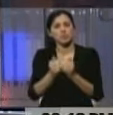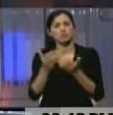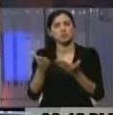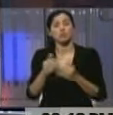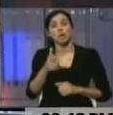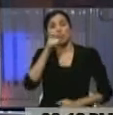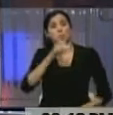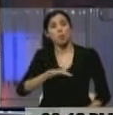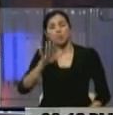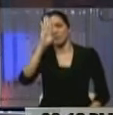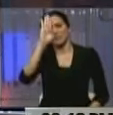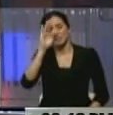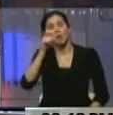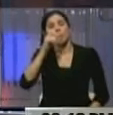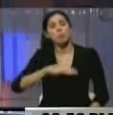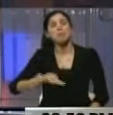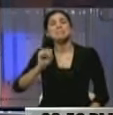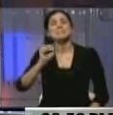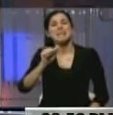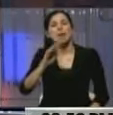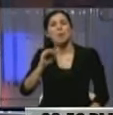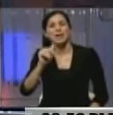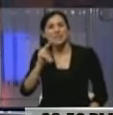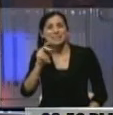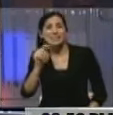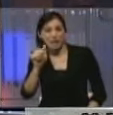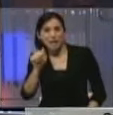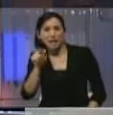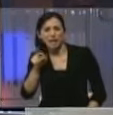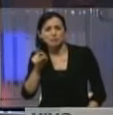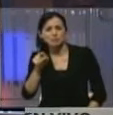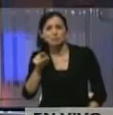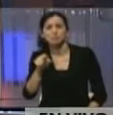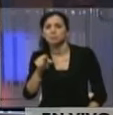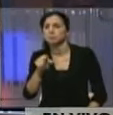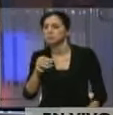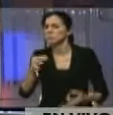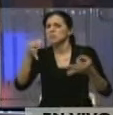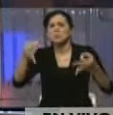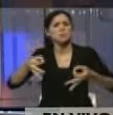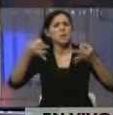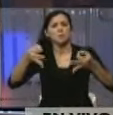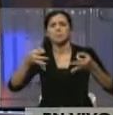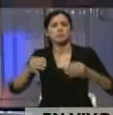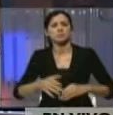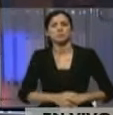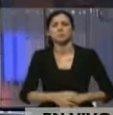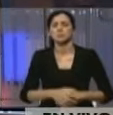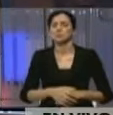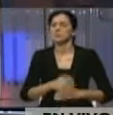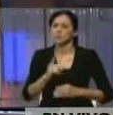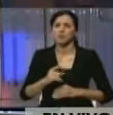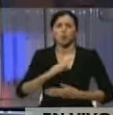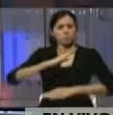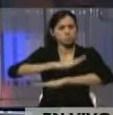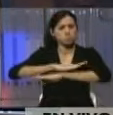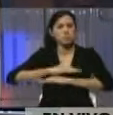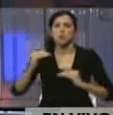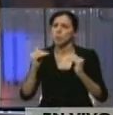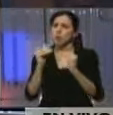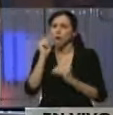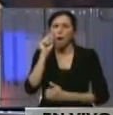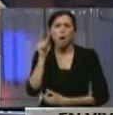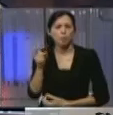el pueblo de Barinas y el pueblo de Sabaneta de Barinas, bueno, que esté a la altura siempre de hombres como Aníbal